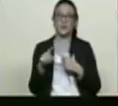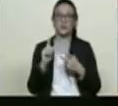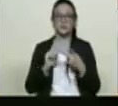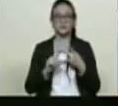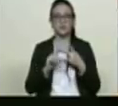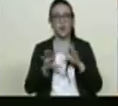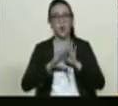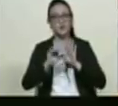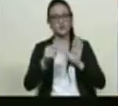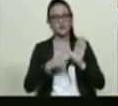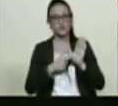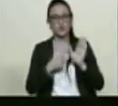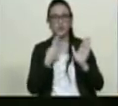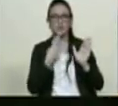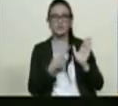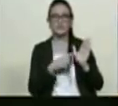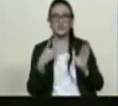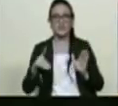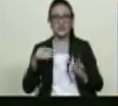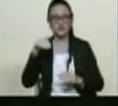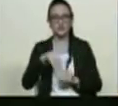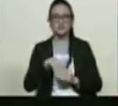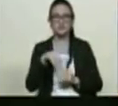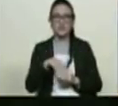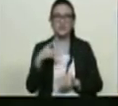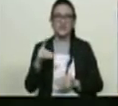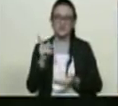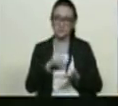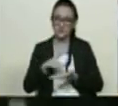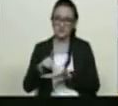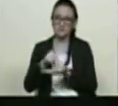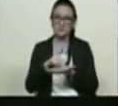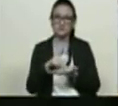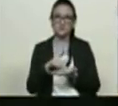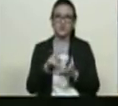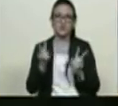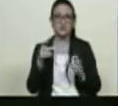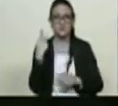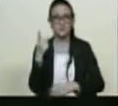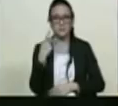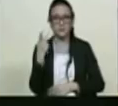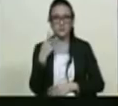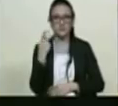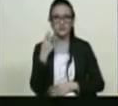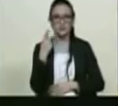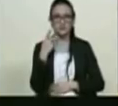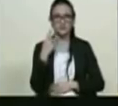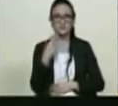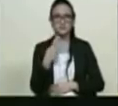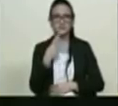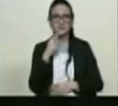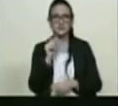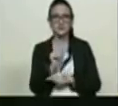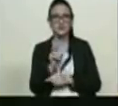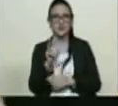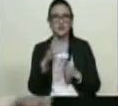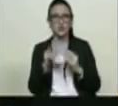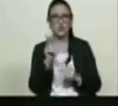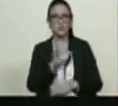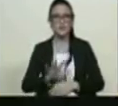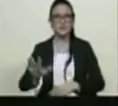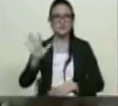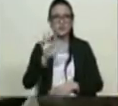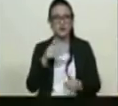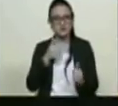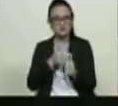Constitución Nacional establece el derecho al sufragio, el derecho a la participación en asuntos políticos. ¿Qué le dice usted a los venezolanos